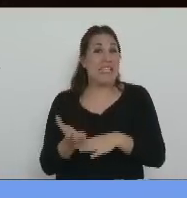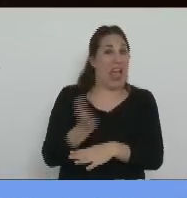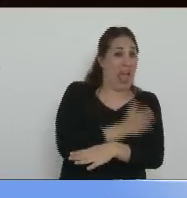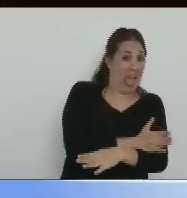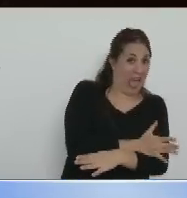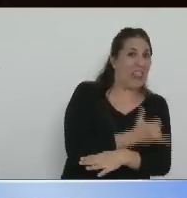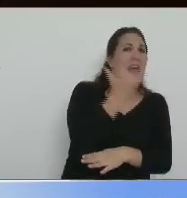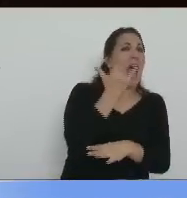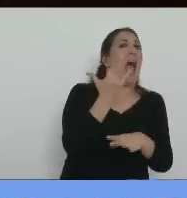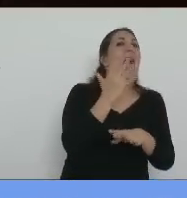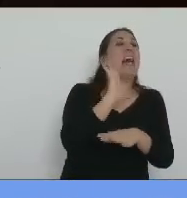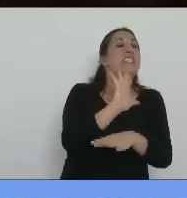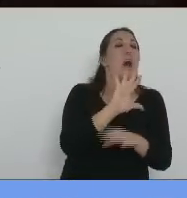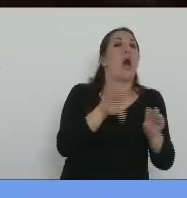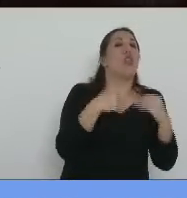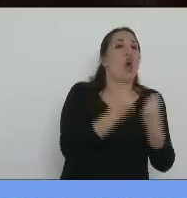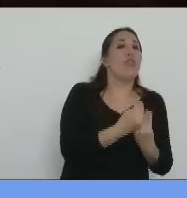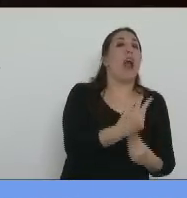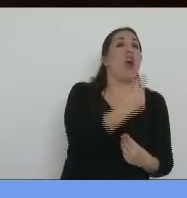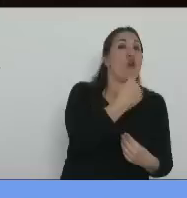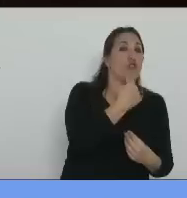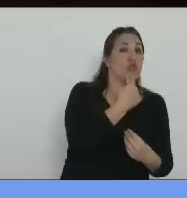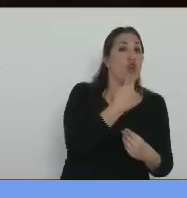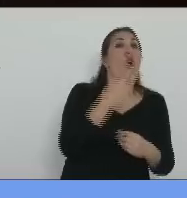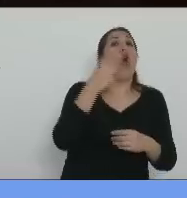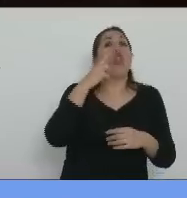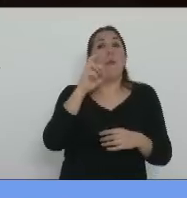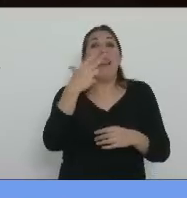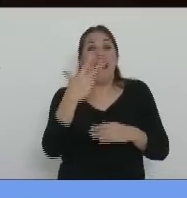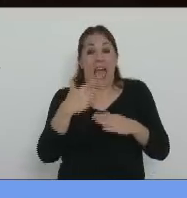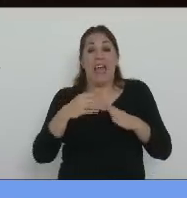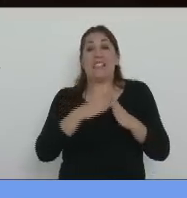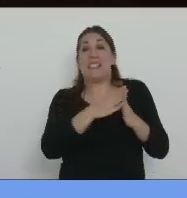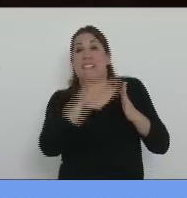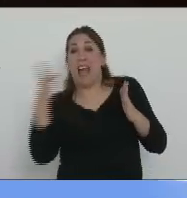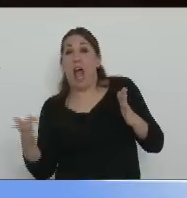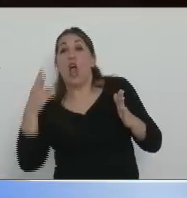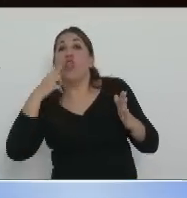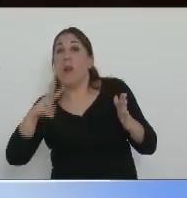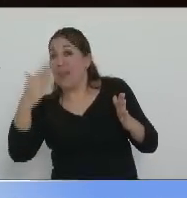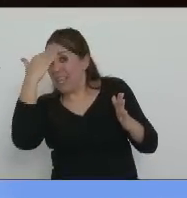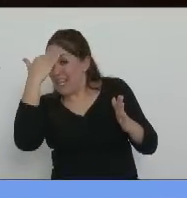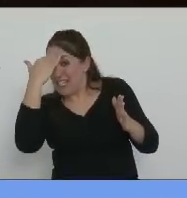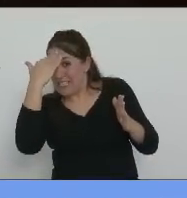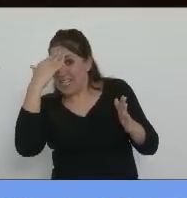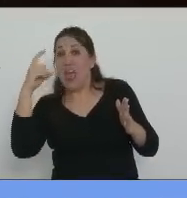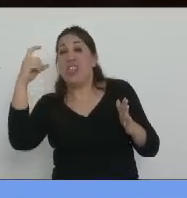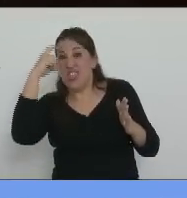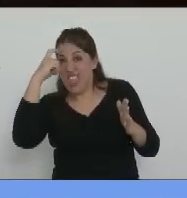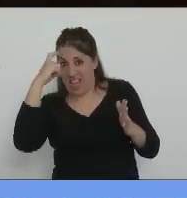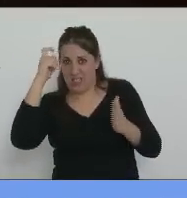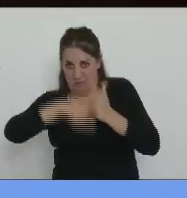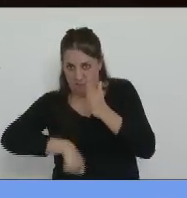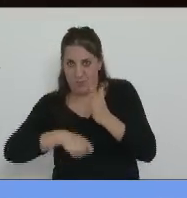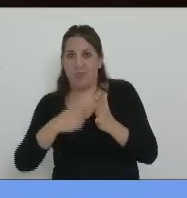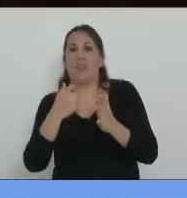firmados del 2003 al 2015 10 convenios bilaterales 45